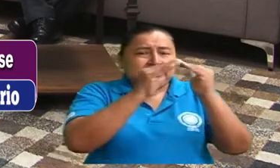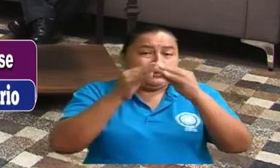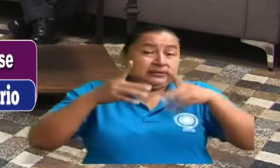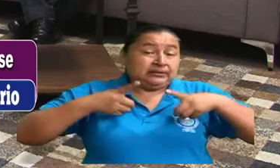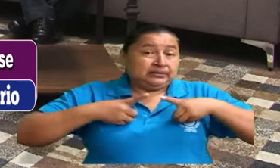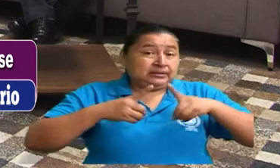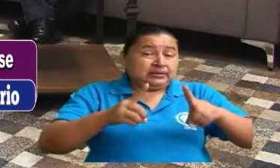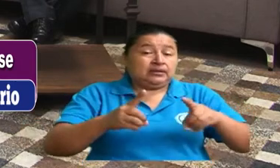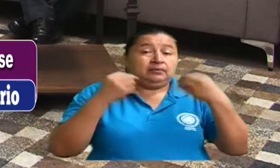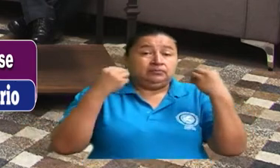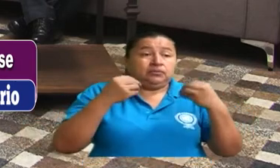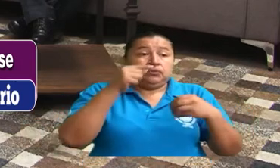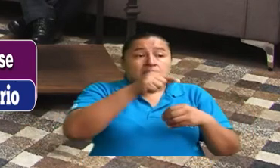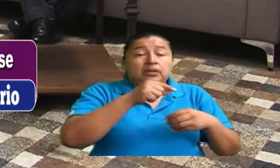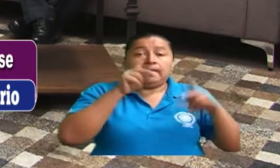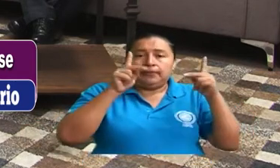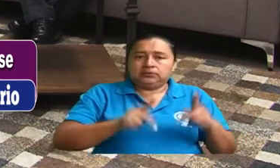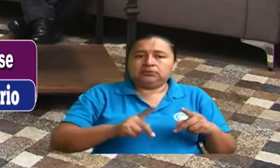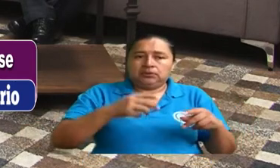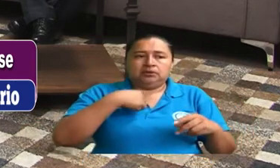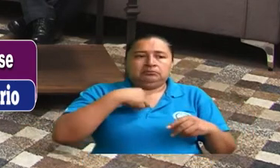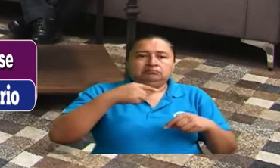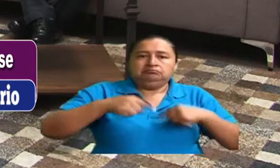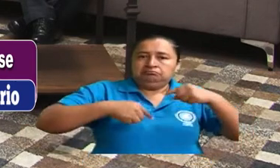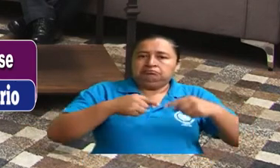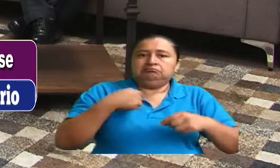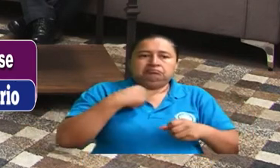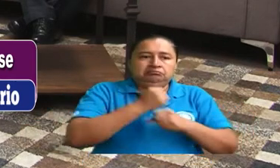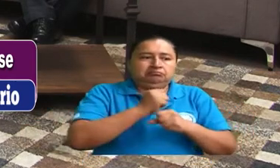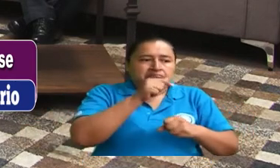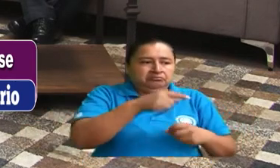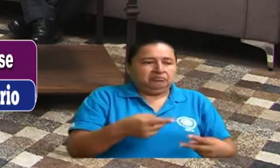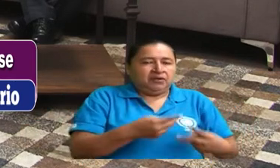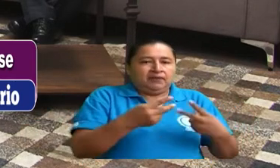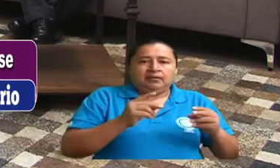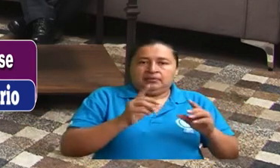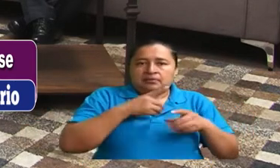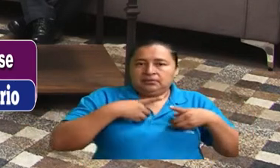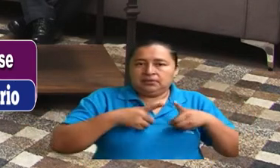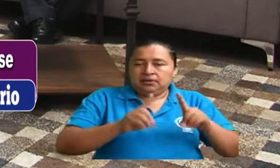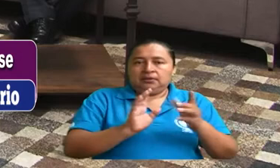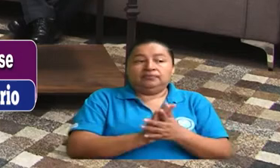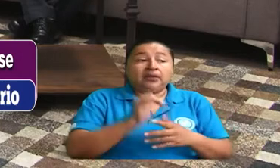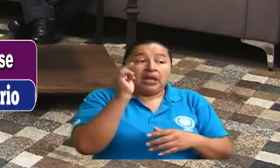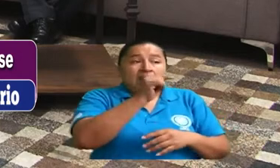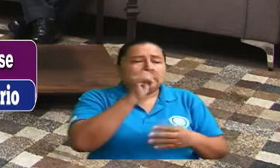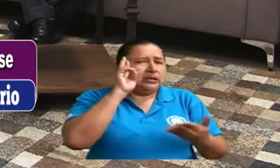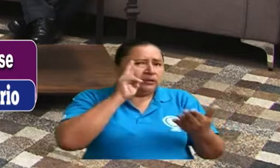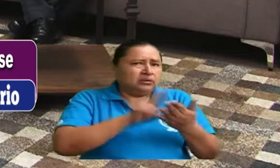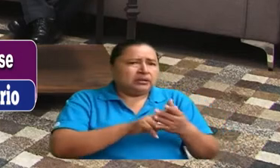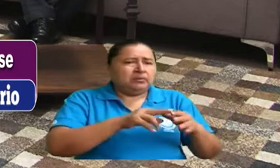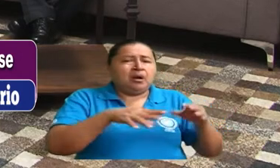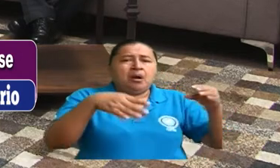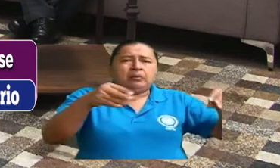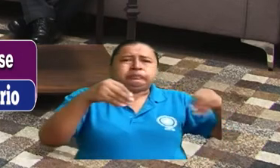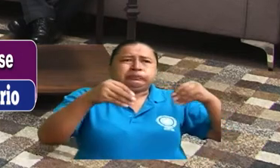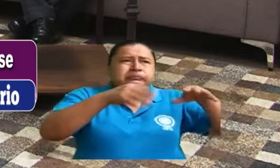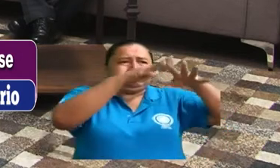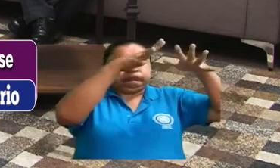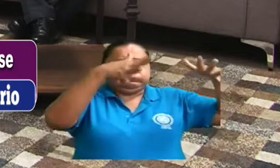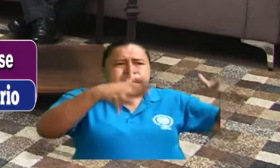Viviendas dignas, ¿verdad?, donde el reciclador ahora pues vive de manera digna. Recordemos que ahí habían champas de plástico,